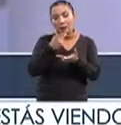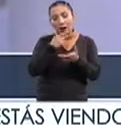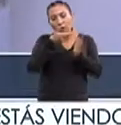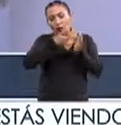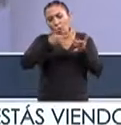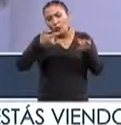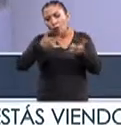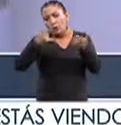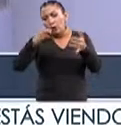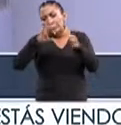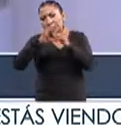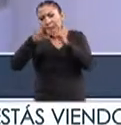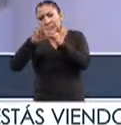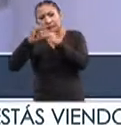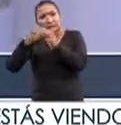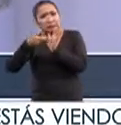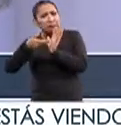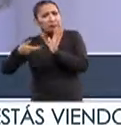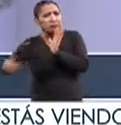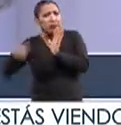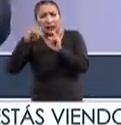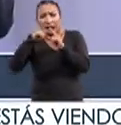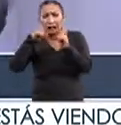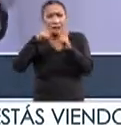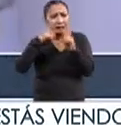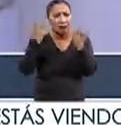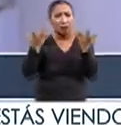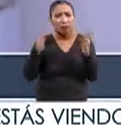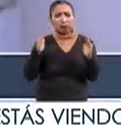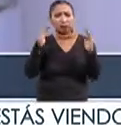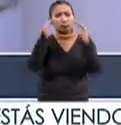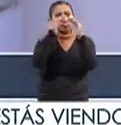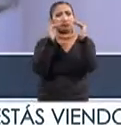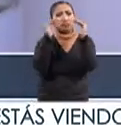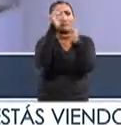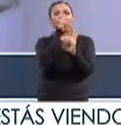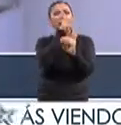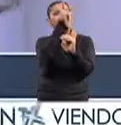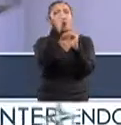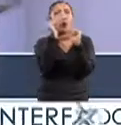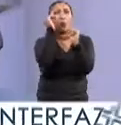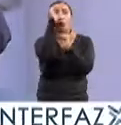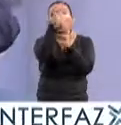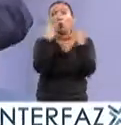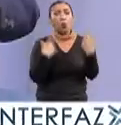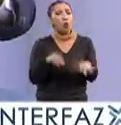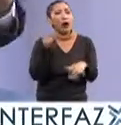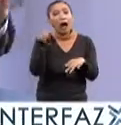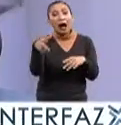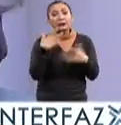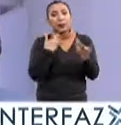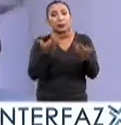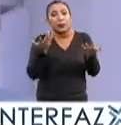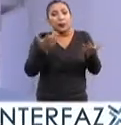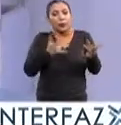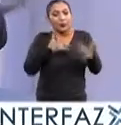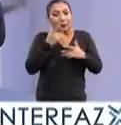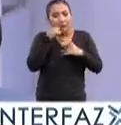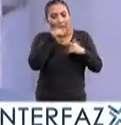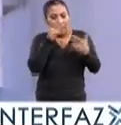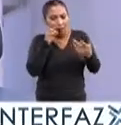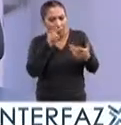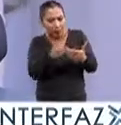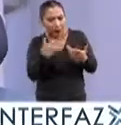sosteniendo toda esa armadura que es una arquitectura, que es una iglesia, es una catedral de palabras que realmente hacen respirar al